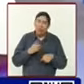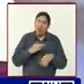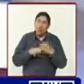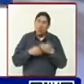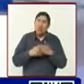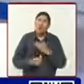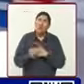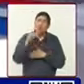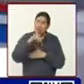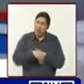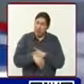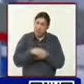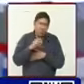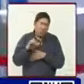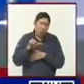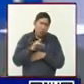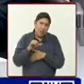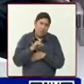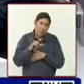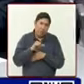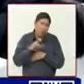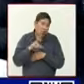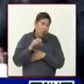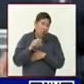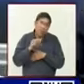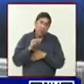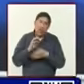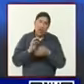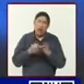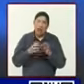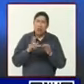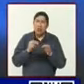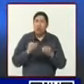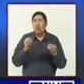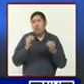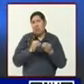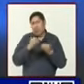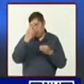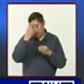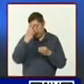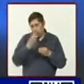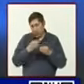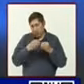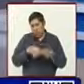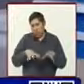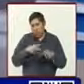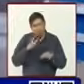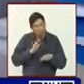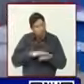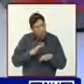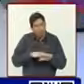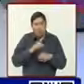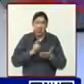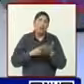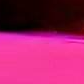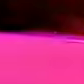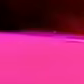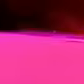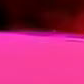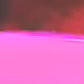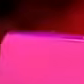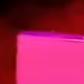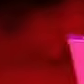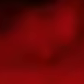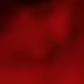horas de sueño de un día. Exacto, no es igual, por eso no repones nunca más el sueño perdido. A tomar en cuenta aquello.